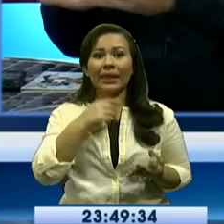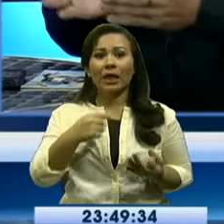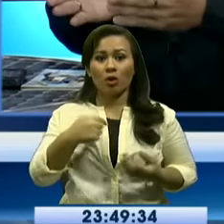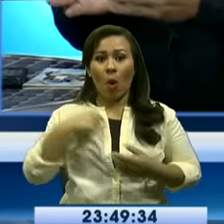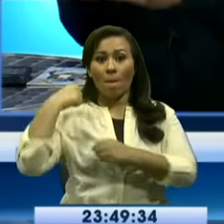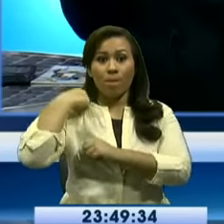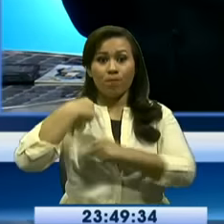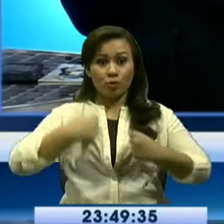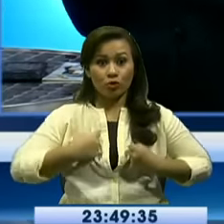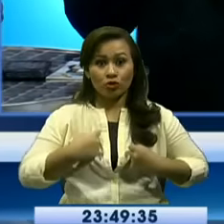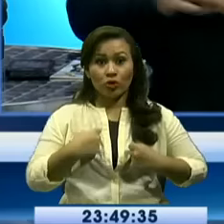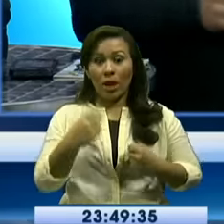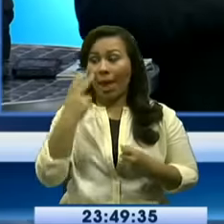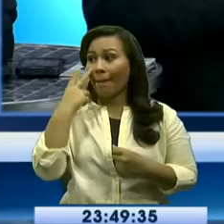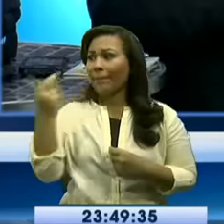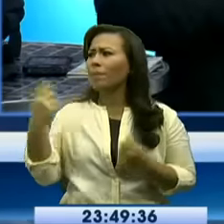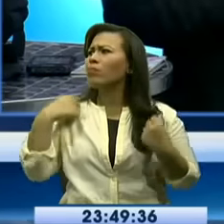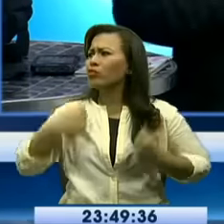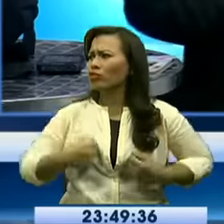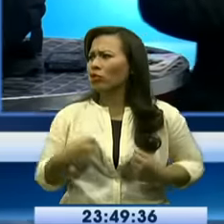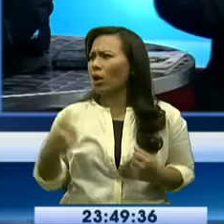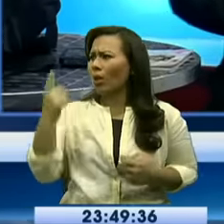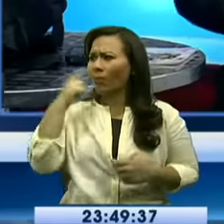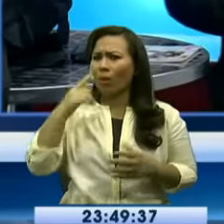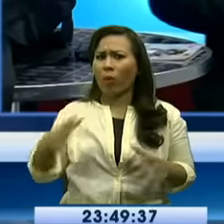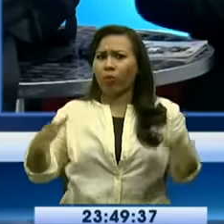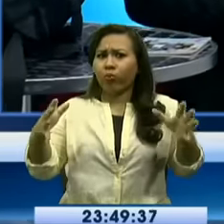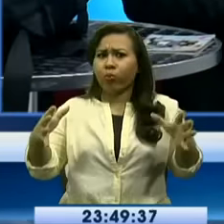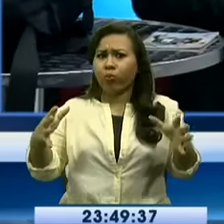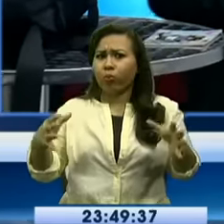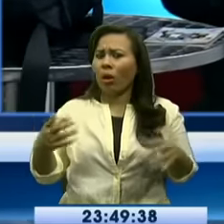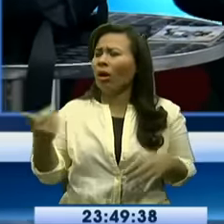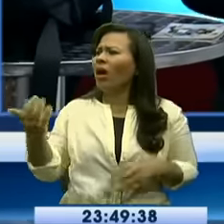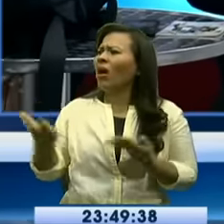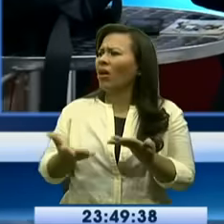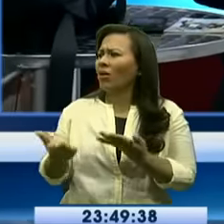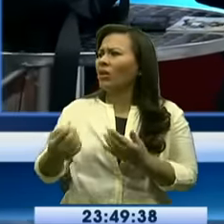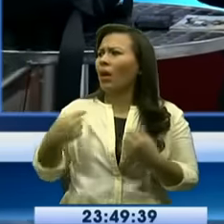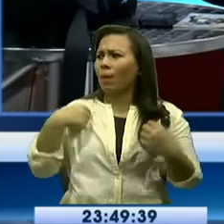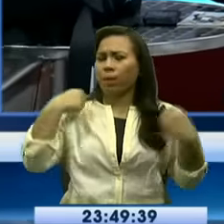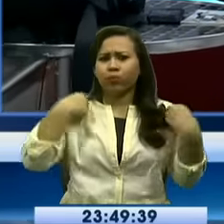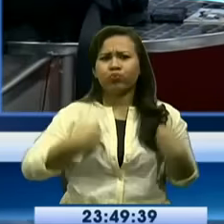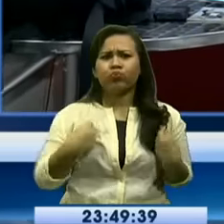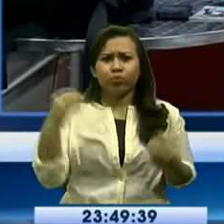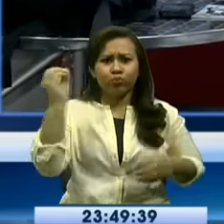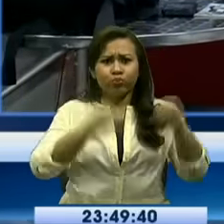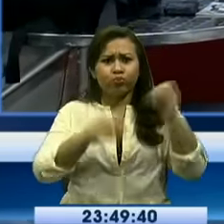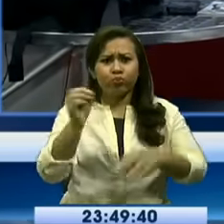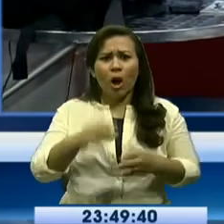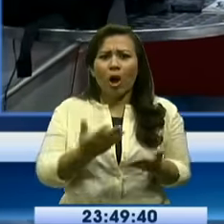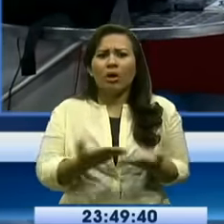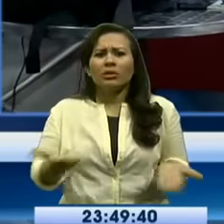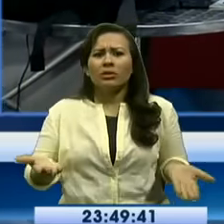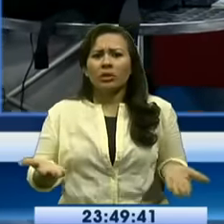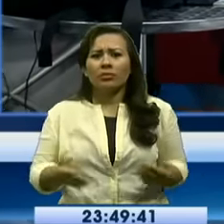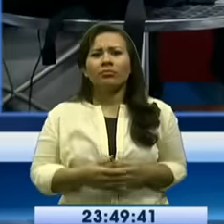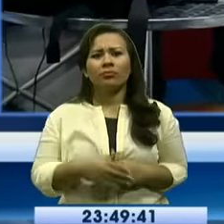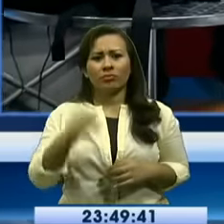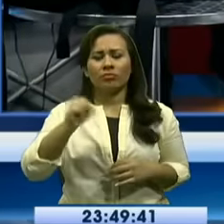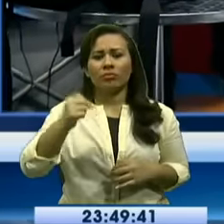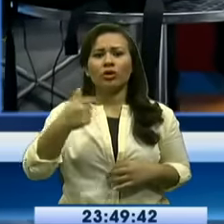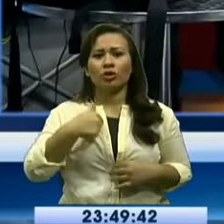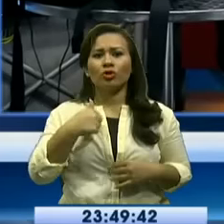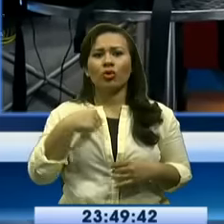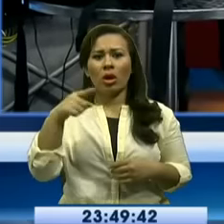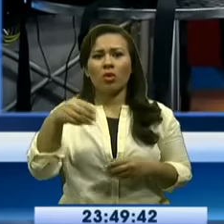cual estoy equipada. Claro, una mochila, lo veo, una mochila bastante... Claro, y bien pesada. Llena de productos, de cosas, ¿no? Uh-huh. ¿Qué más